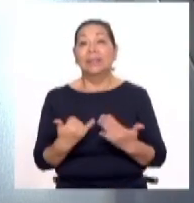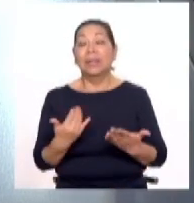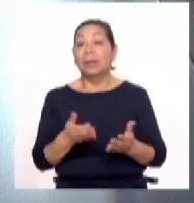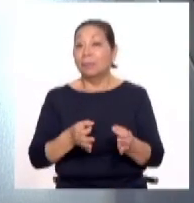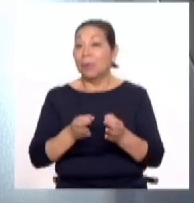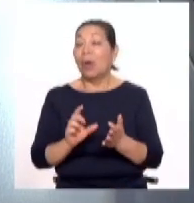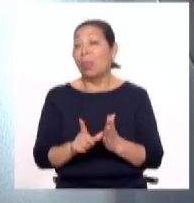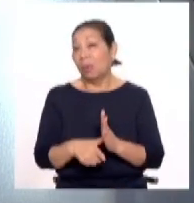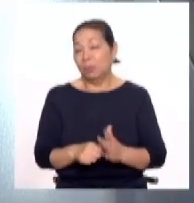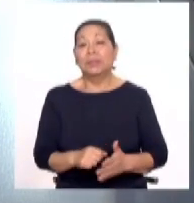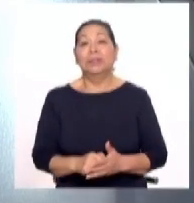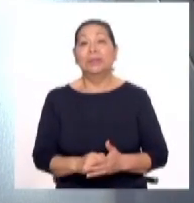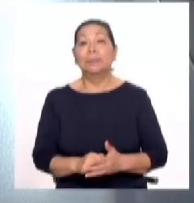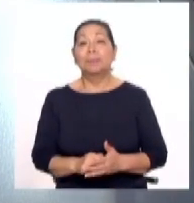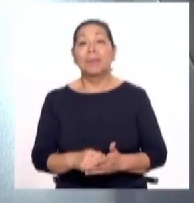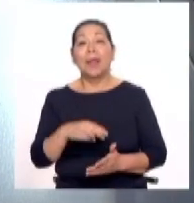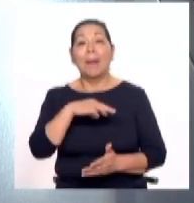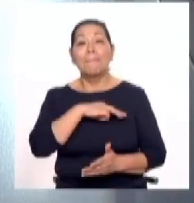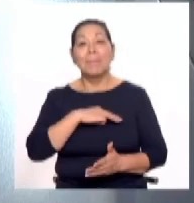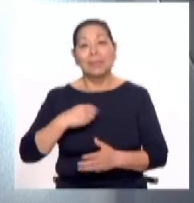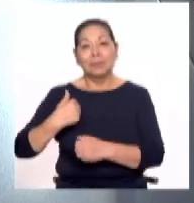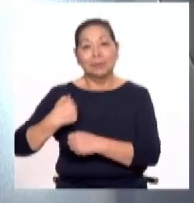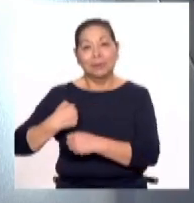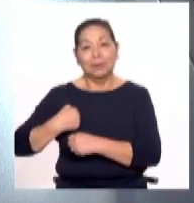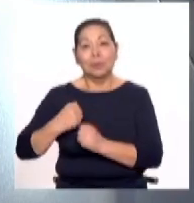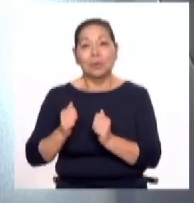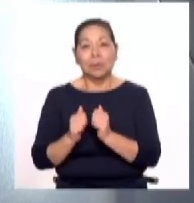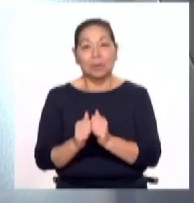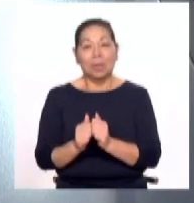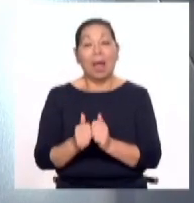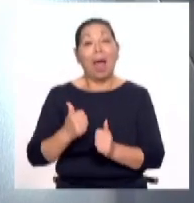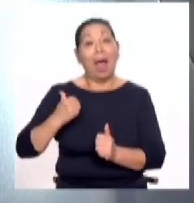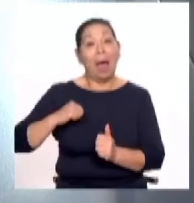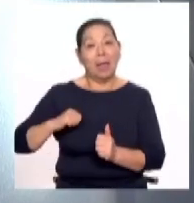y los detalles seguramente lo dará el Ministerio del Interior acompañado de los alcaldes de esos distritos.